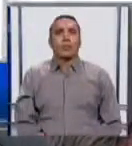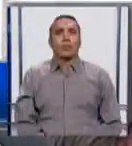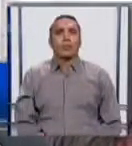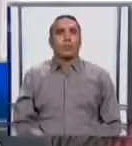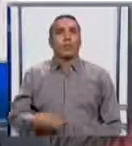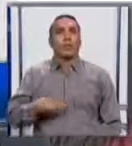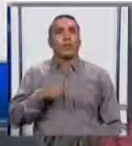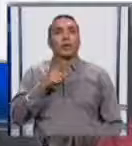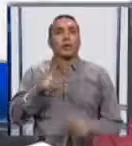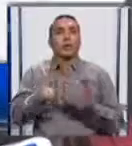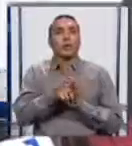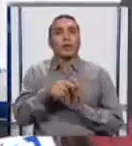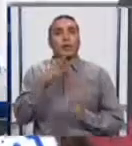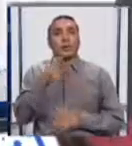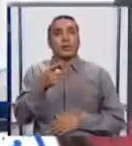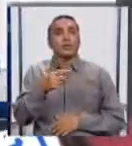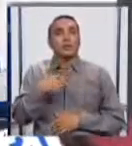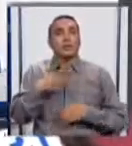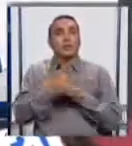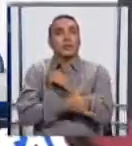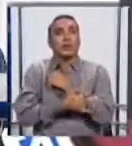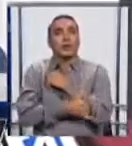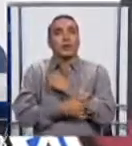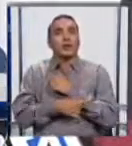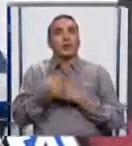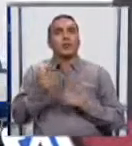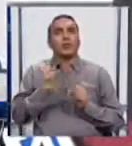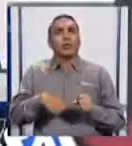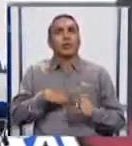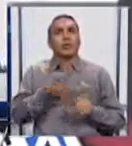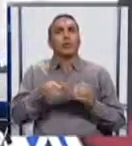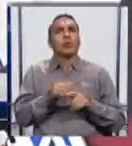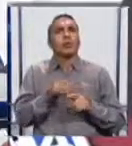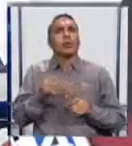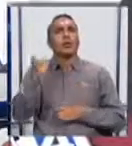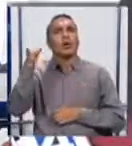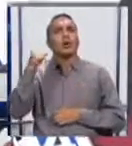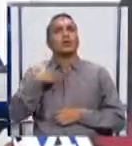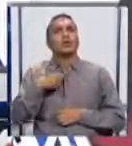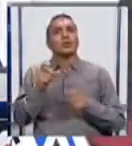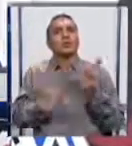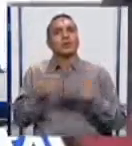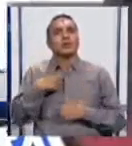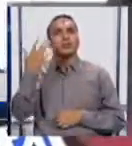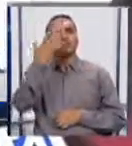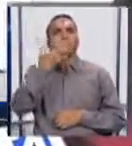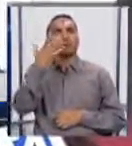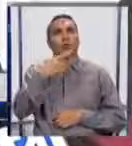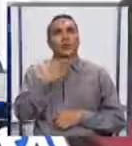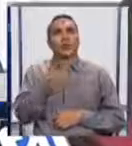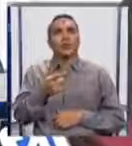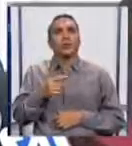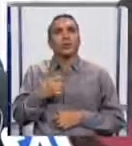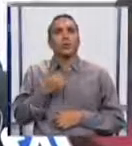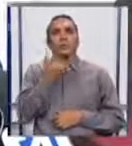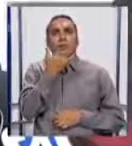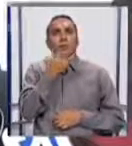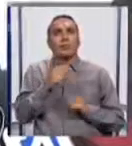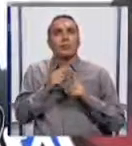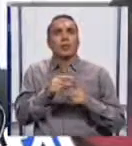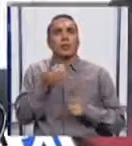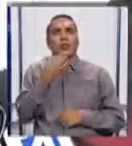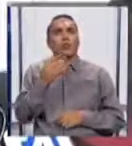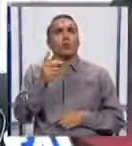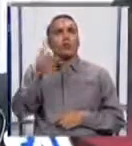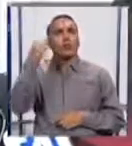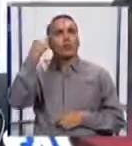La normativa del país en la que se vulnera los derechos del pueblo afroecuatoriano, en el que se define al Estado como un